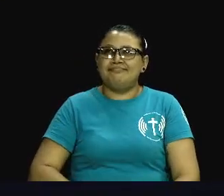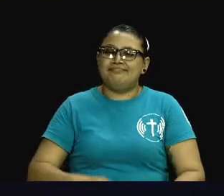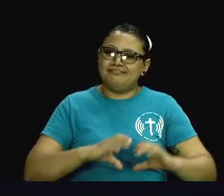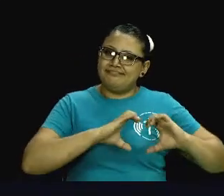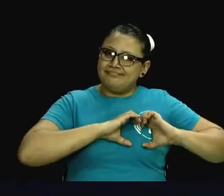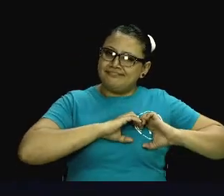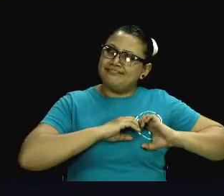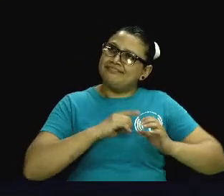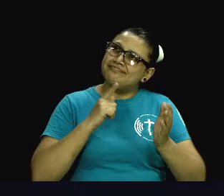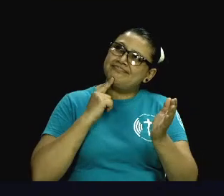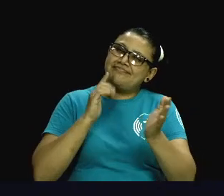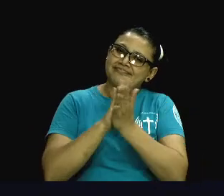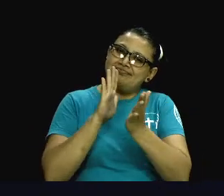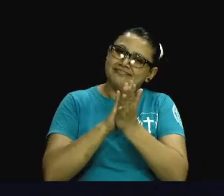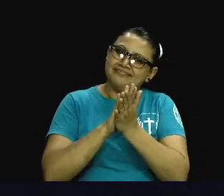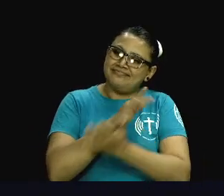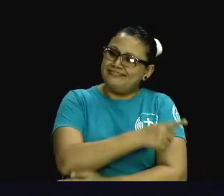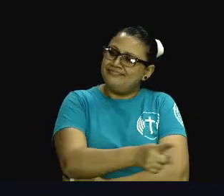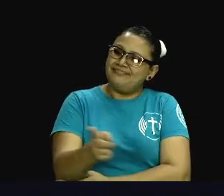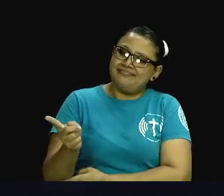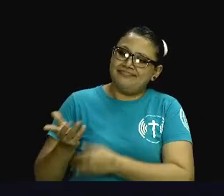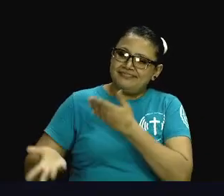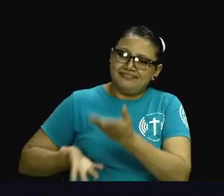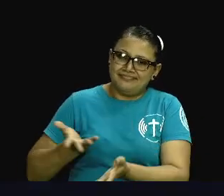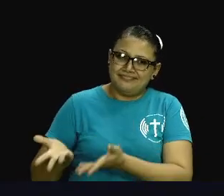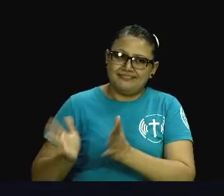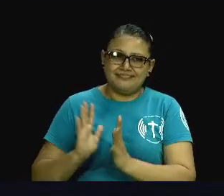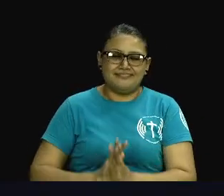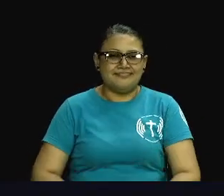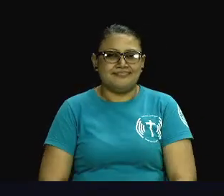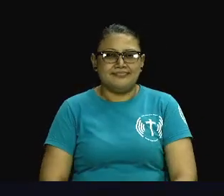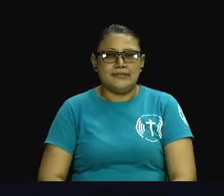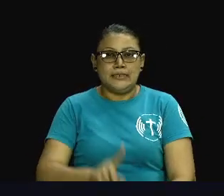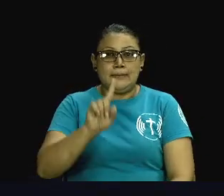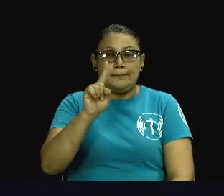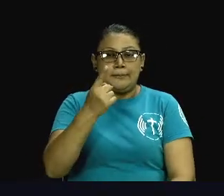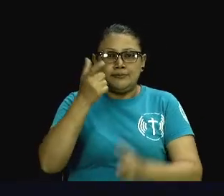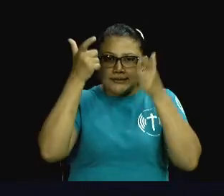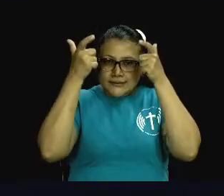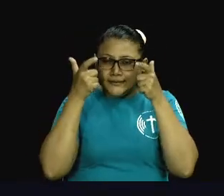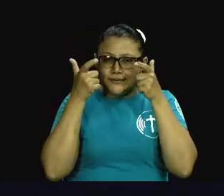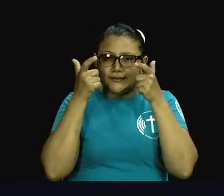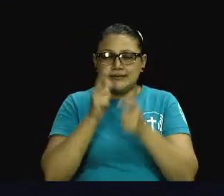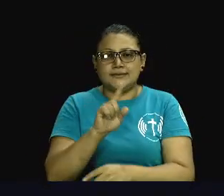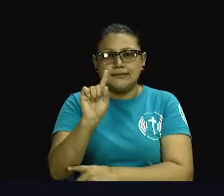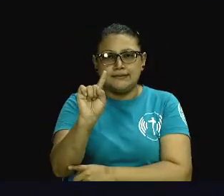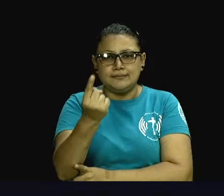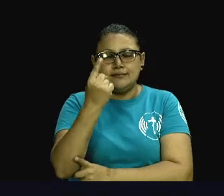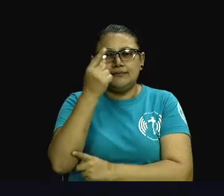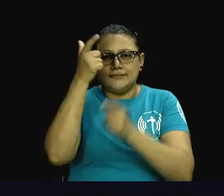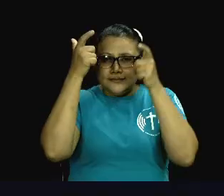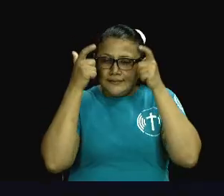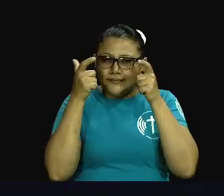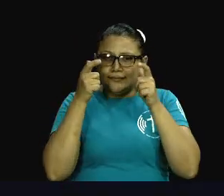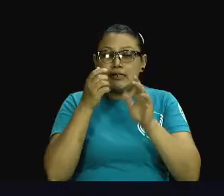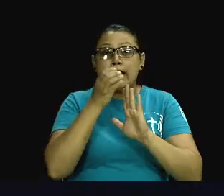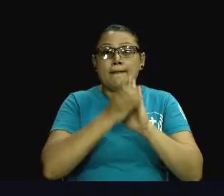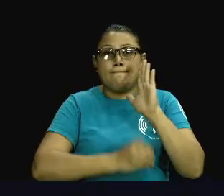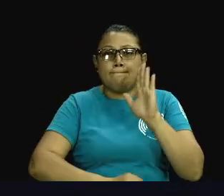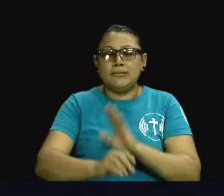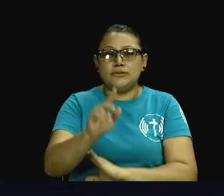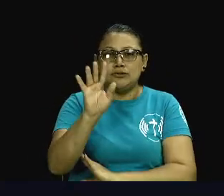durante toda la pandemia buscamos en nuestras biblias primera de reyes capítulo 18 1ª de reyes capítulo